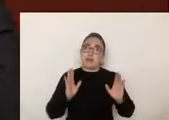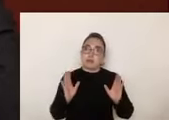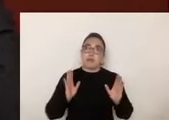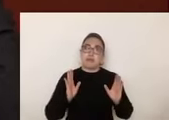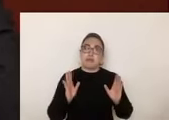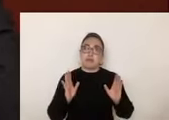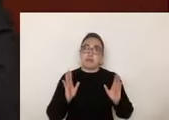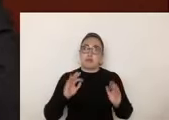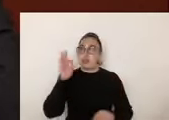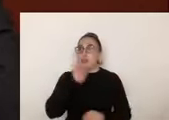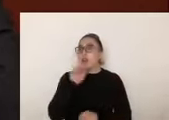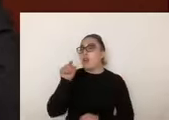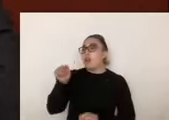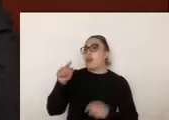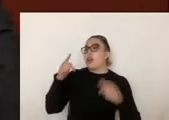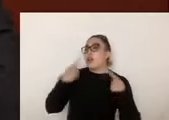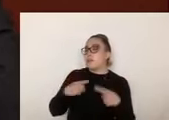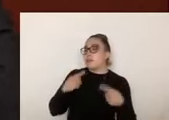Una persona que